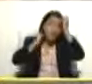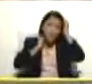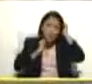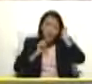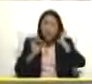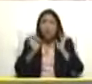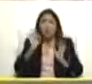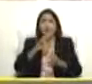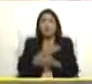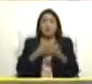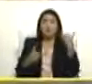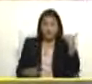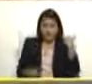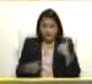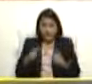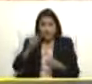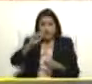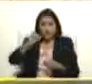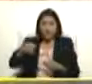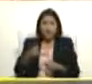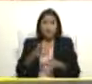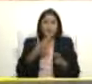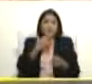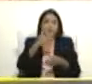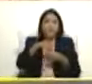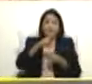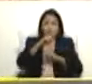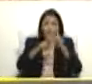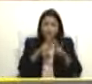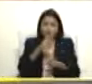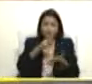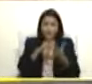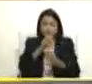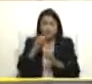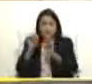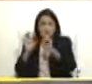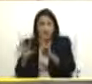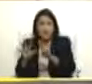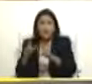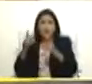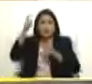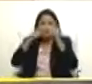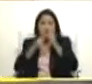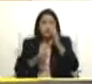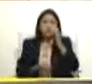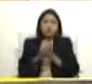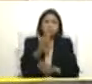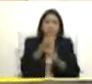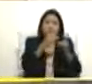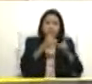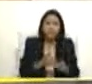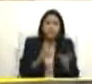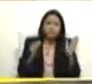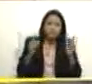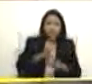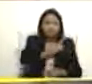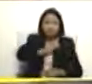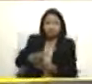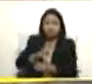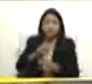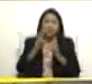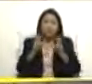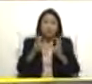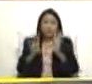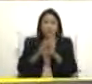Gutiérrez, entonces el referéndum del 2007, el comandante Chávez hubiera sacado un decreto e impone la nueva constitución. Ah,